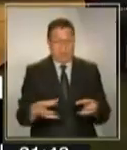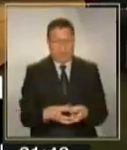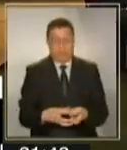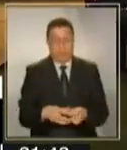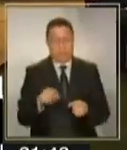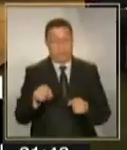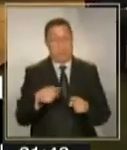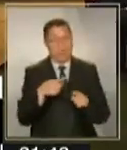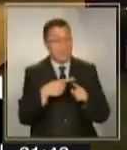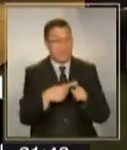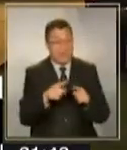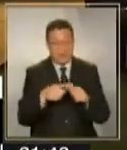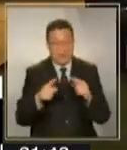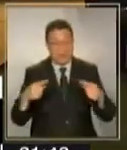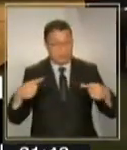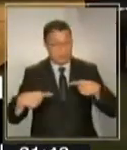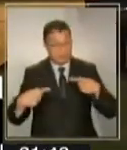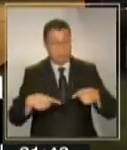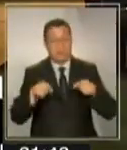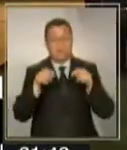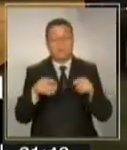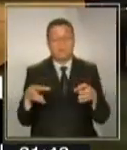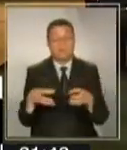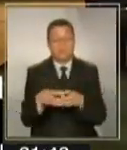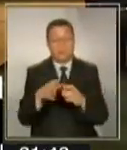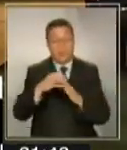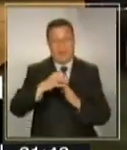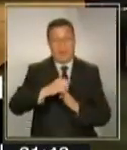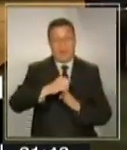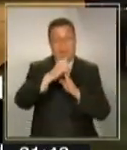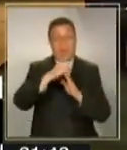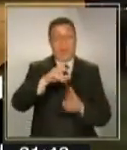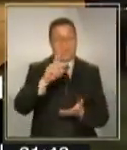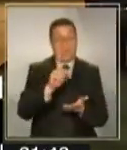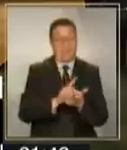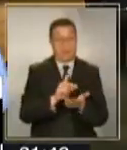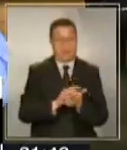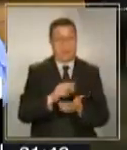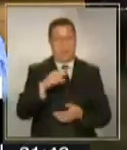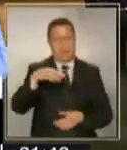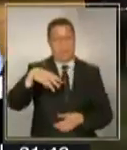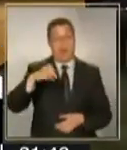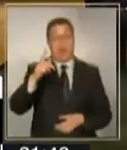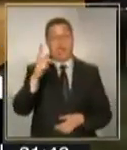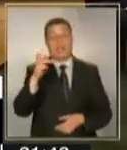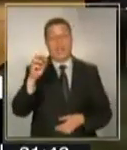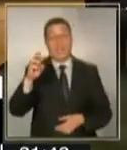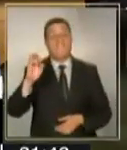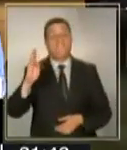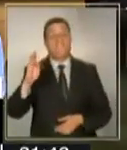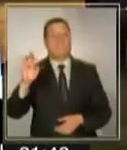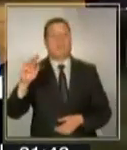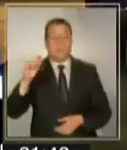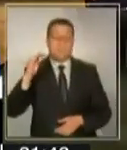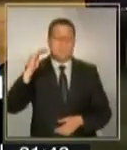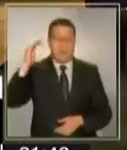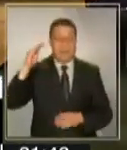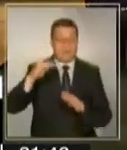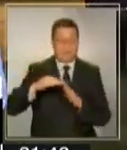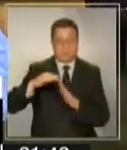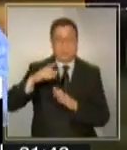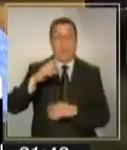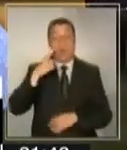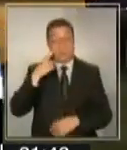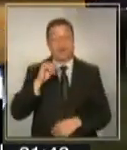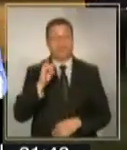hay diferencia, claramente el sector que lidera el diputado Cristian Monquever tiene mayoría. Pero que hubo una